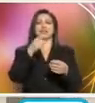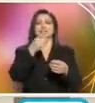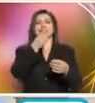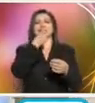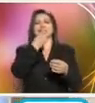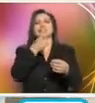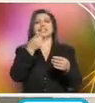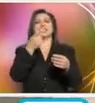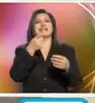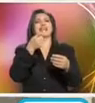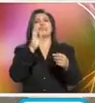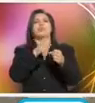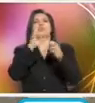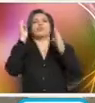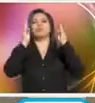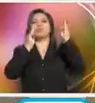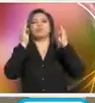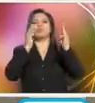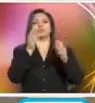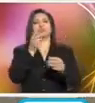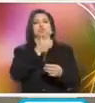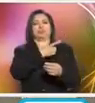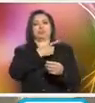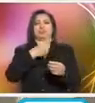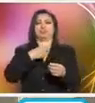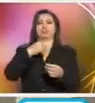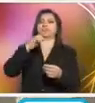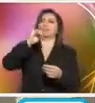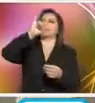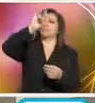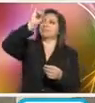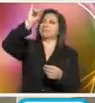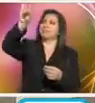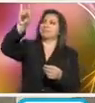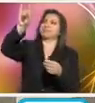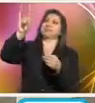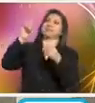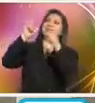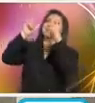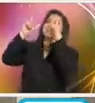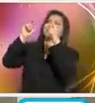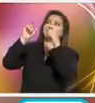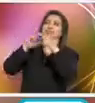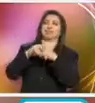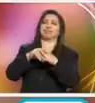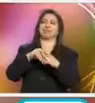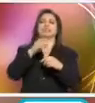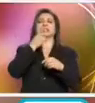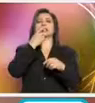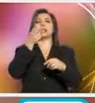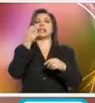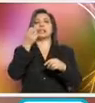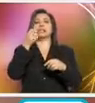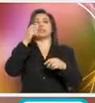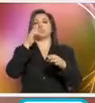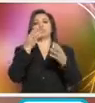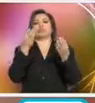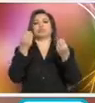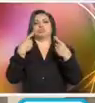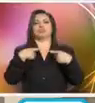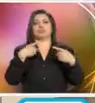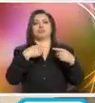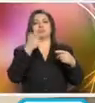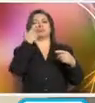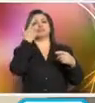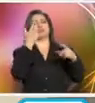selfie, pero el acto de tomarte una selfie toma mucho más tiempo y hace las filas mucho más largas. Entonces, consideren esto cuando estén visitando